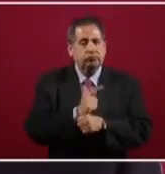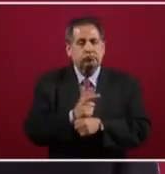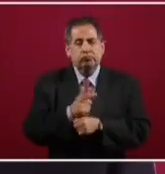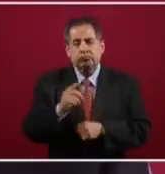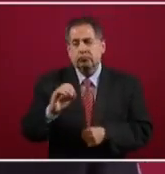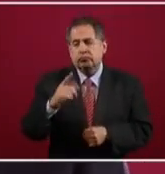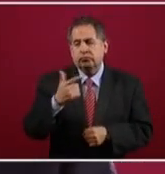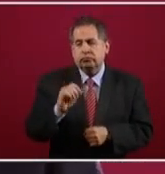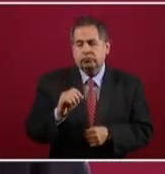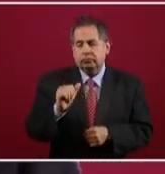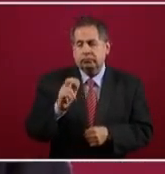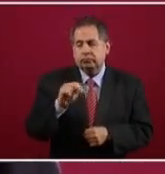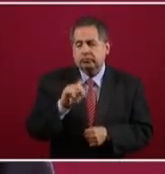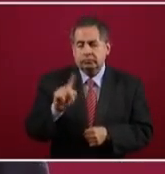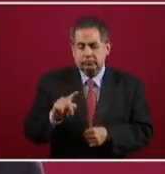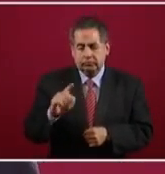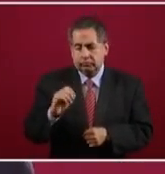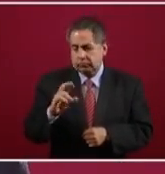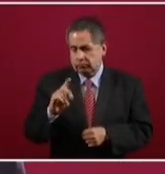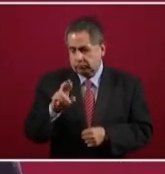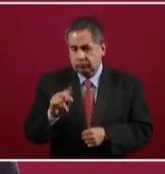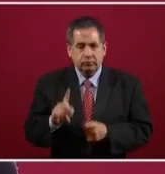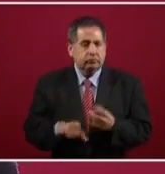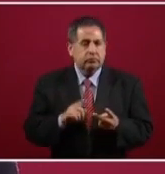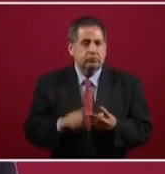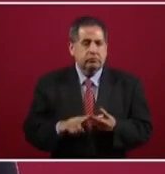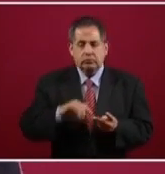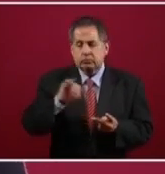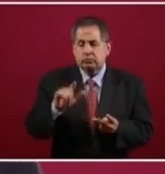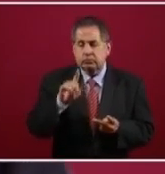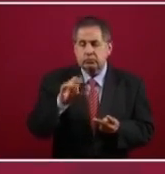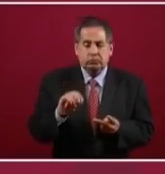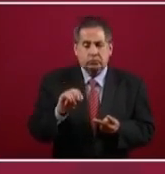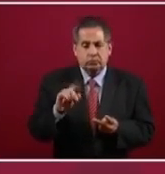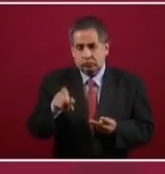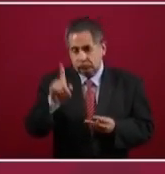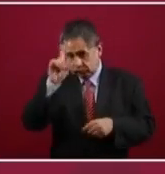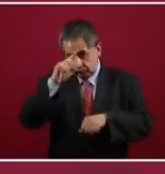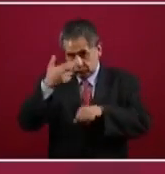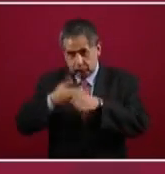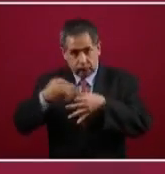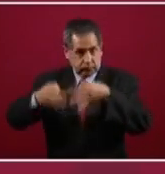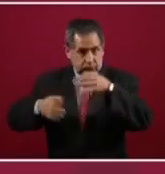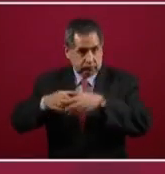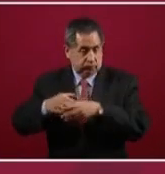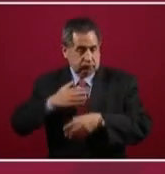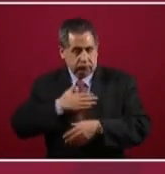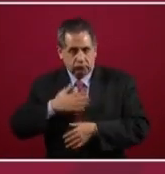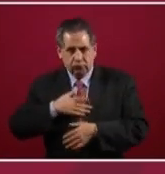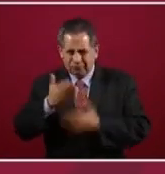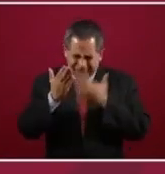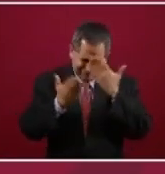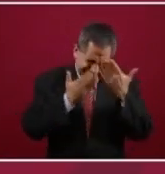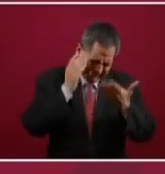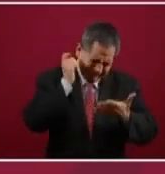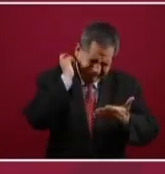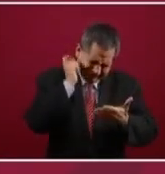licenciada Olga Sánchez Cordero y a Julio Scherer, consejero jurídico, que se